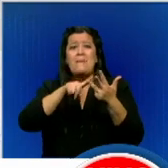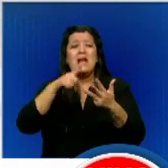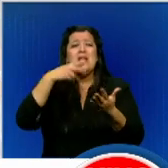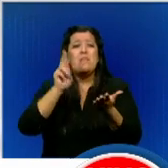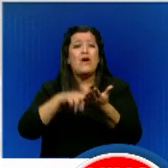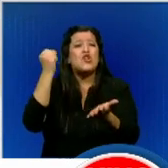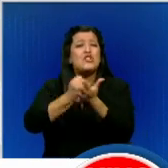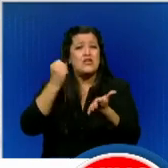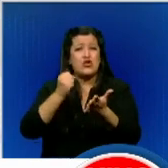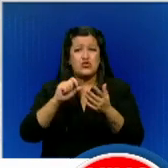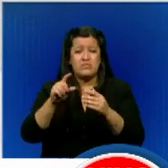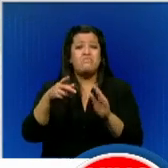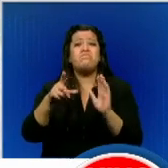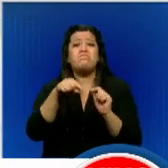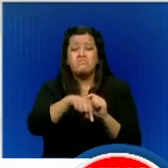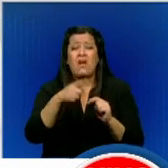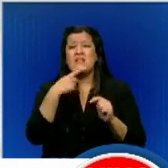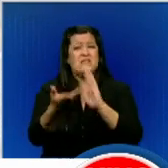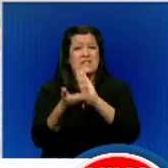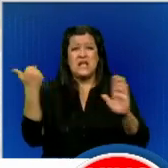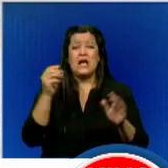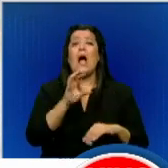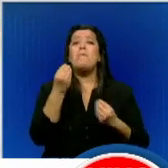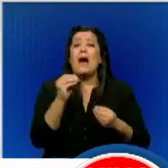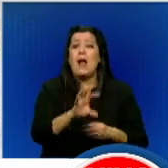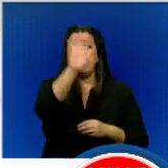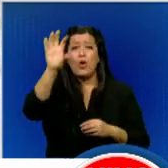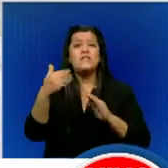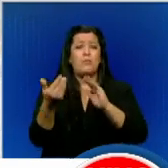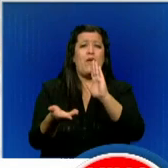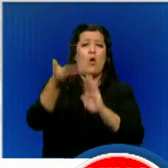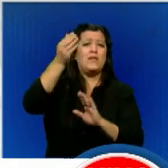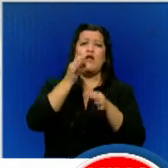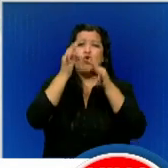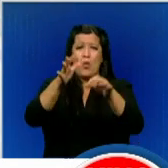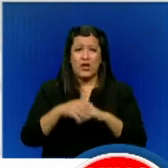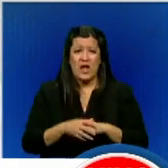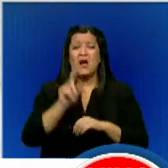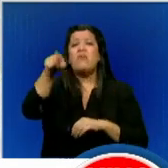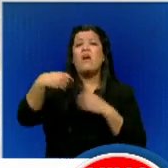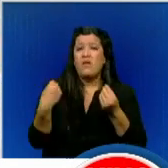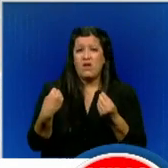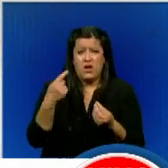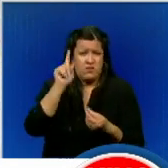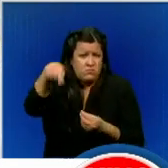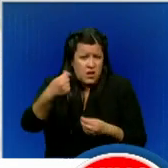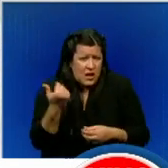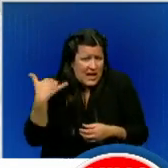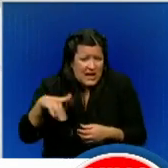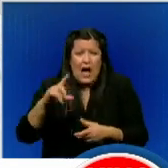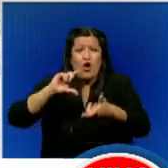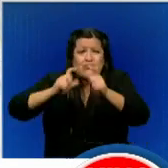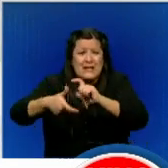proyecto libera el impuesto a los sellos para que las provincias puedan aumentarlos el efecto encarecimiento a todas las transacciones